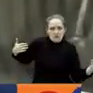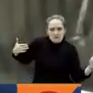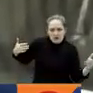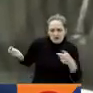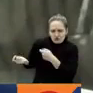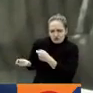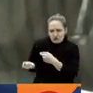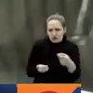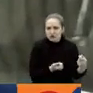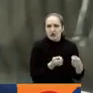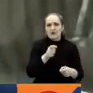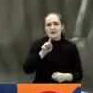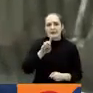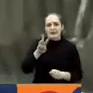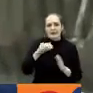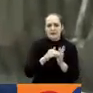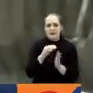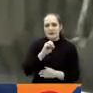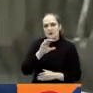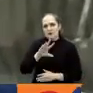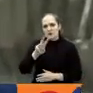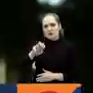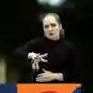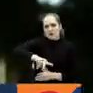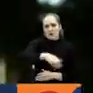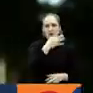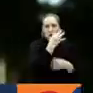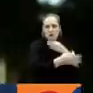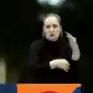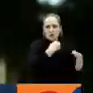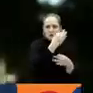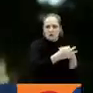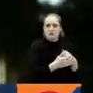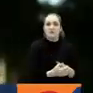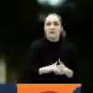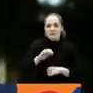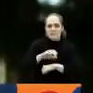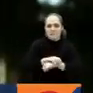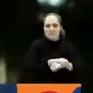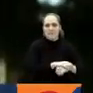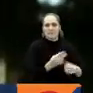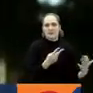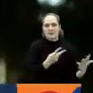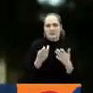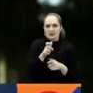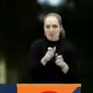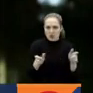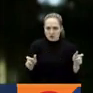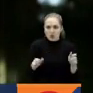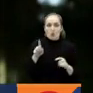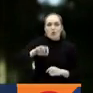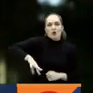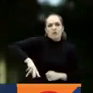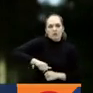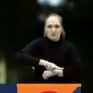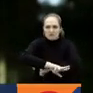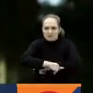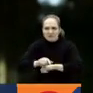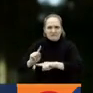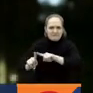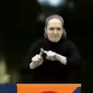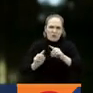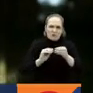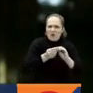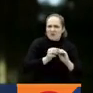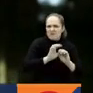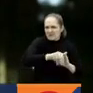presentaron 13.057 denuncias de hurto a personas. Hemos logrado la captura de 700 personas por el delito de hurto en sus diferentes